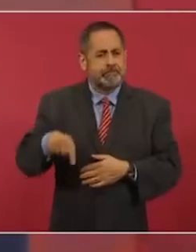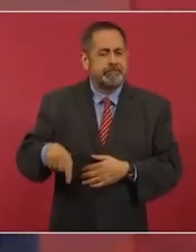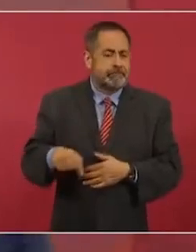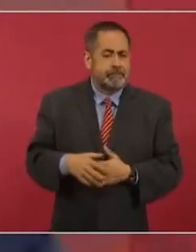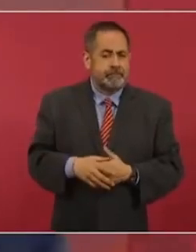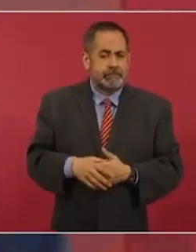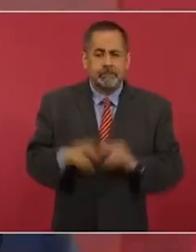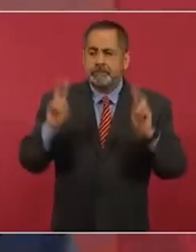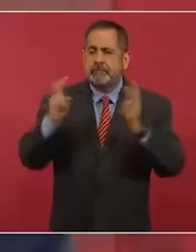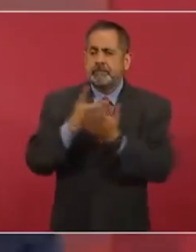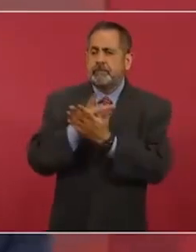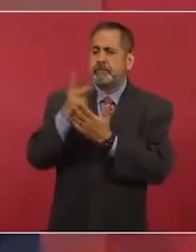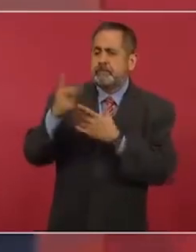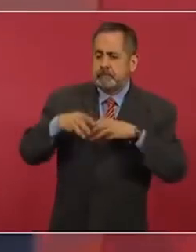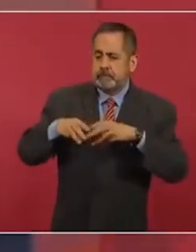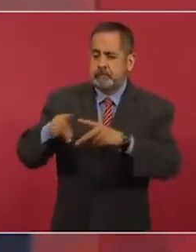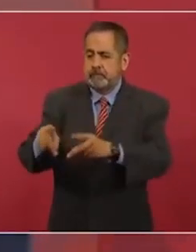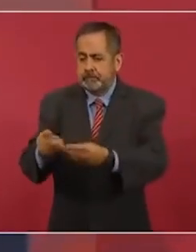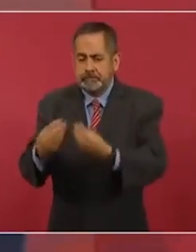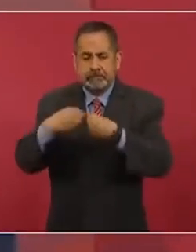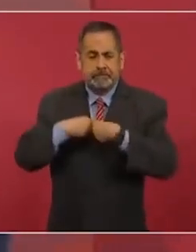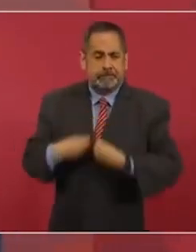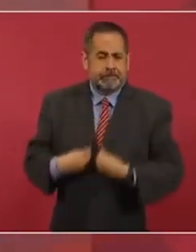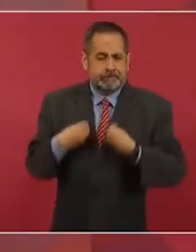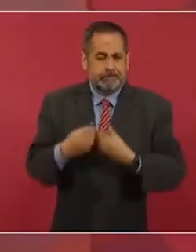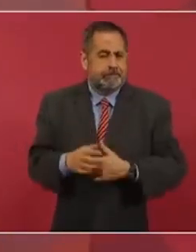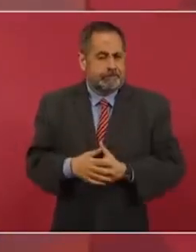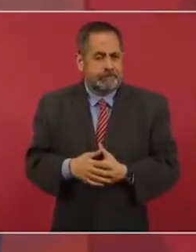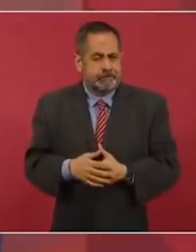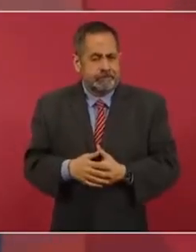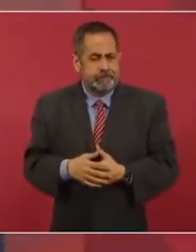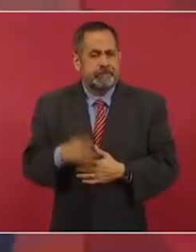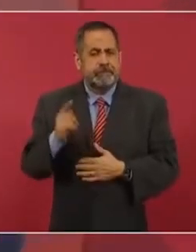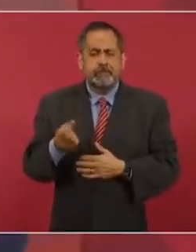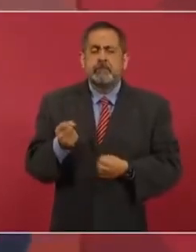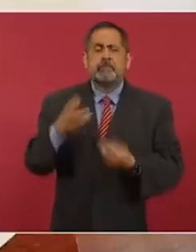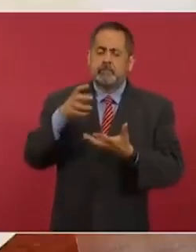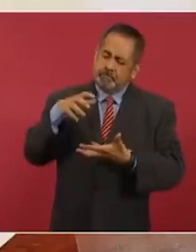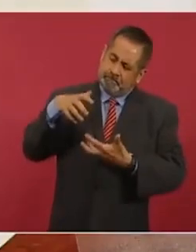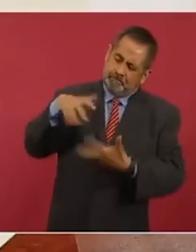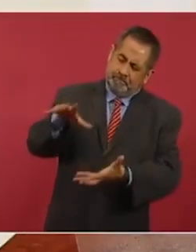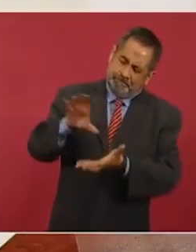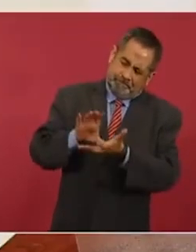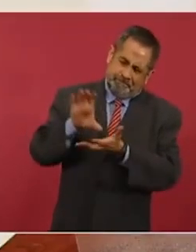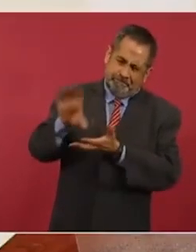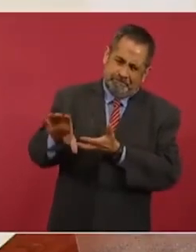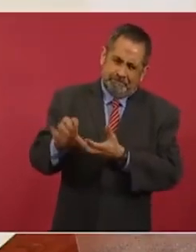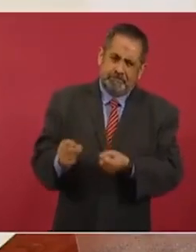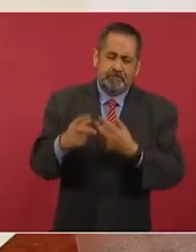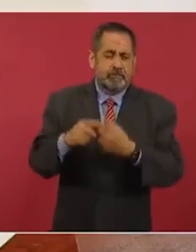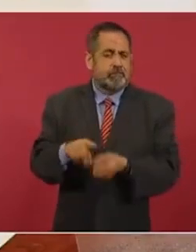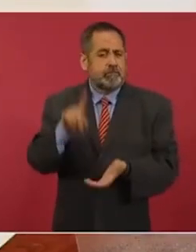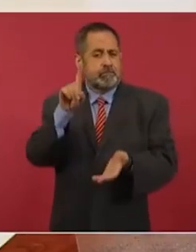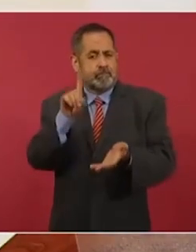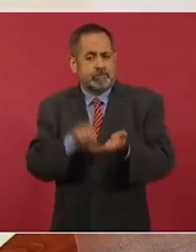como el programa Sembrando Vida. ¿Saben cuánto es la inversión?